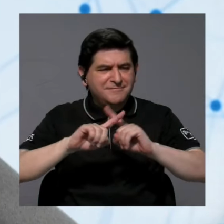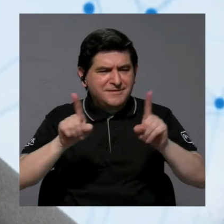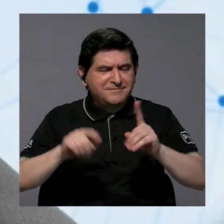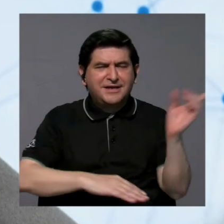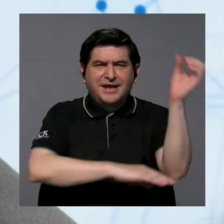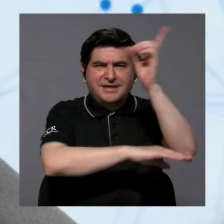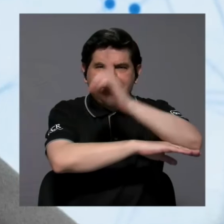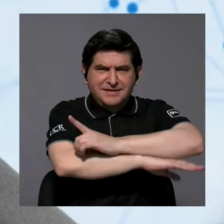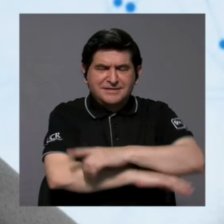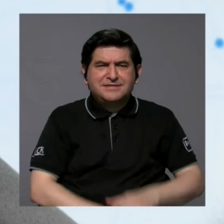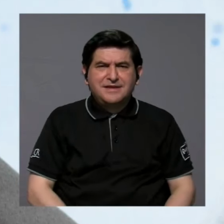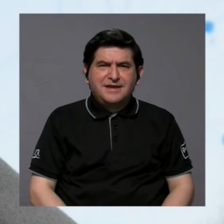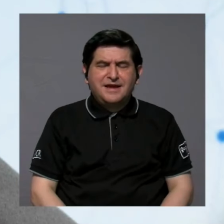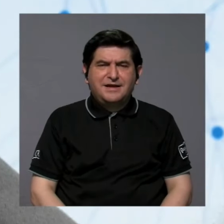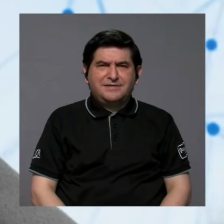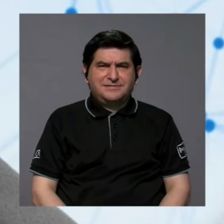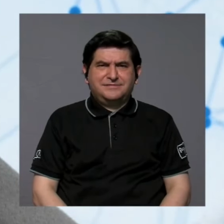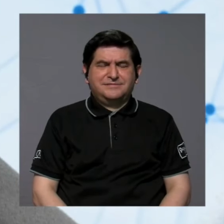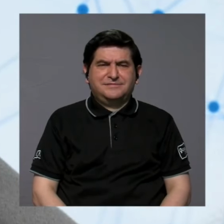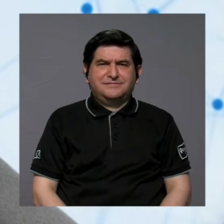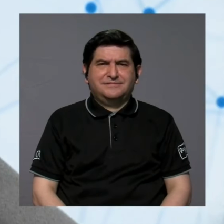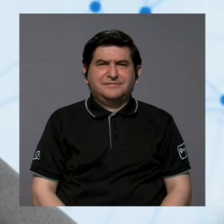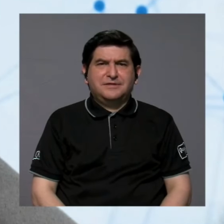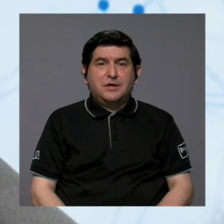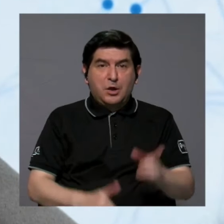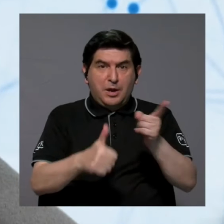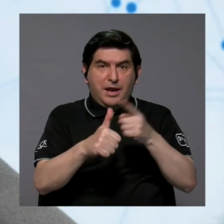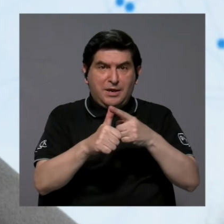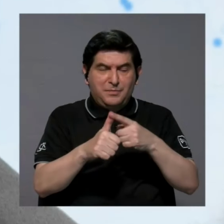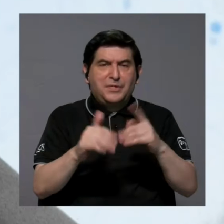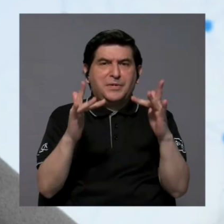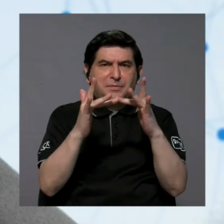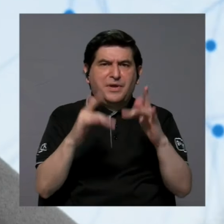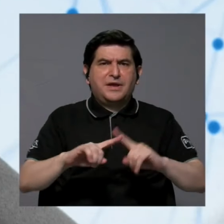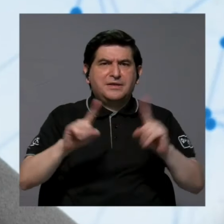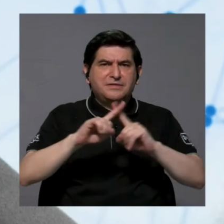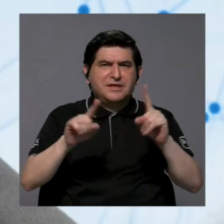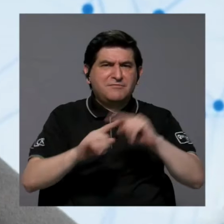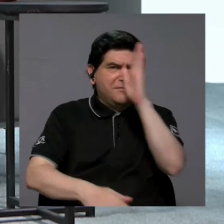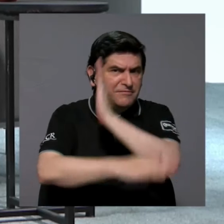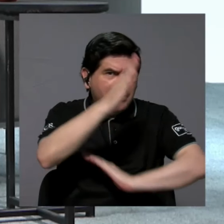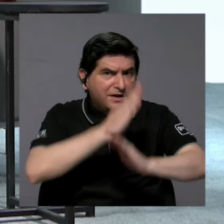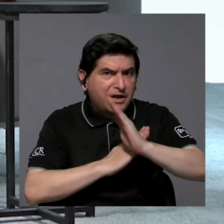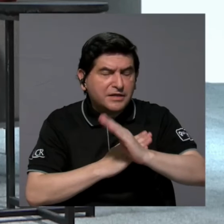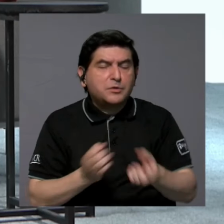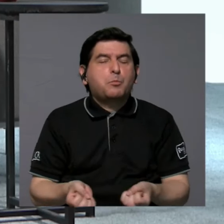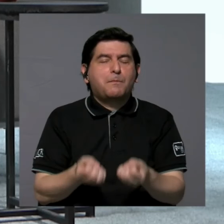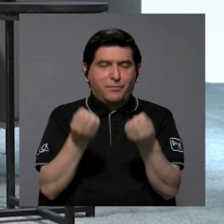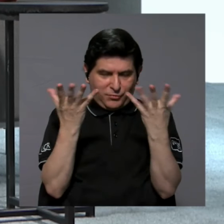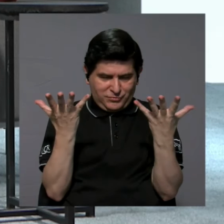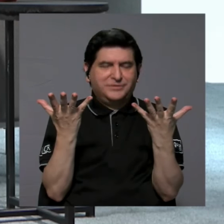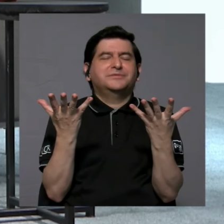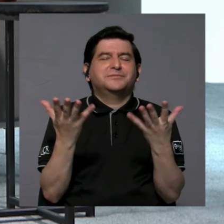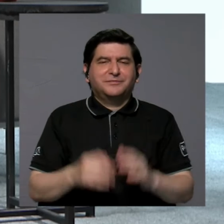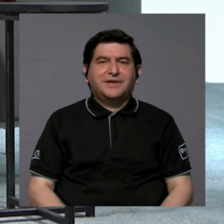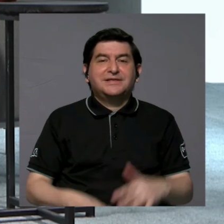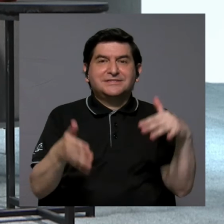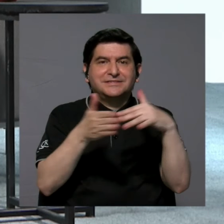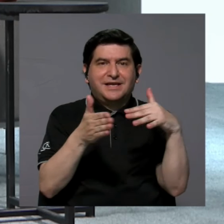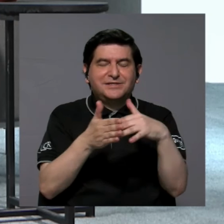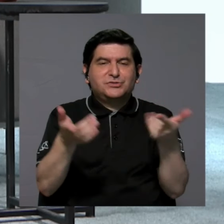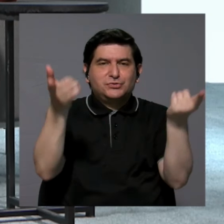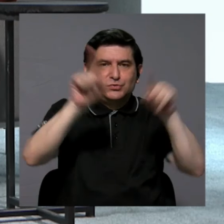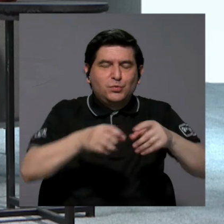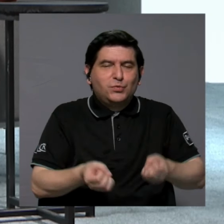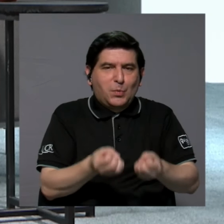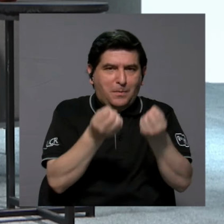varios días que nos acercamos. En el primer acercamiento. ¿Diferentes discapacidades? Múltiples, sí. Es un